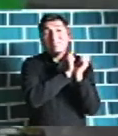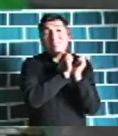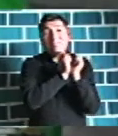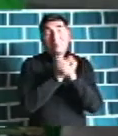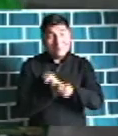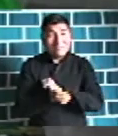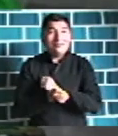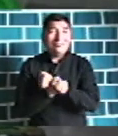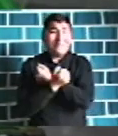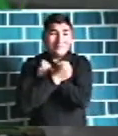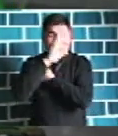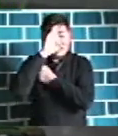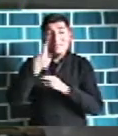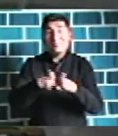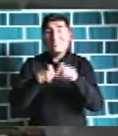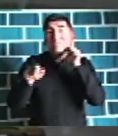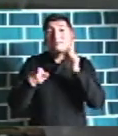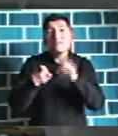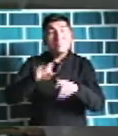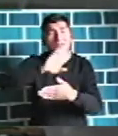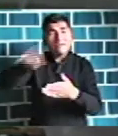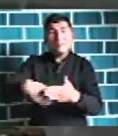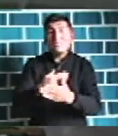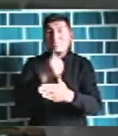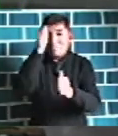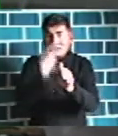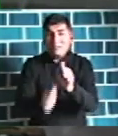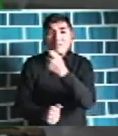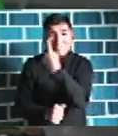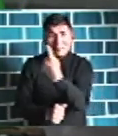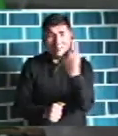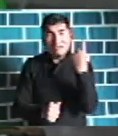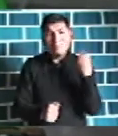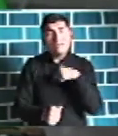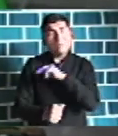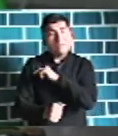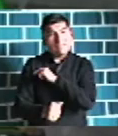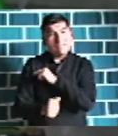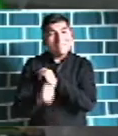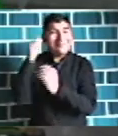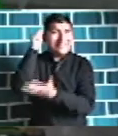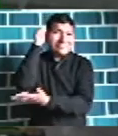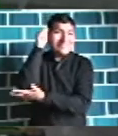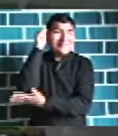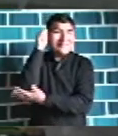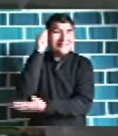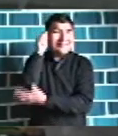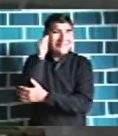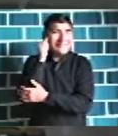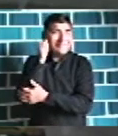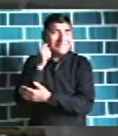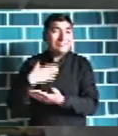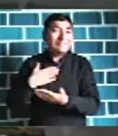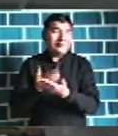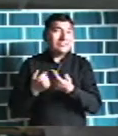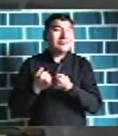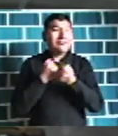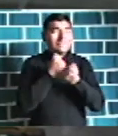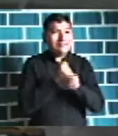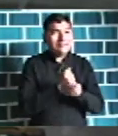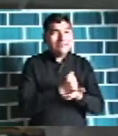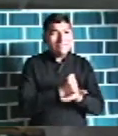hermanos todos y cada uno de nosotros de la avaricia a la solidaridad